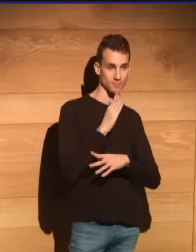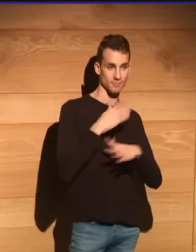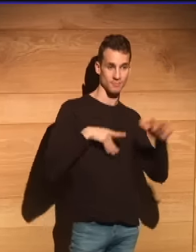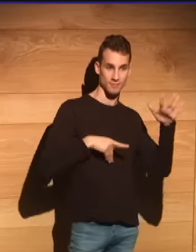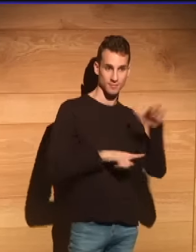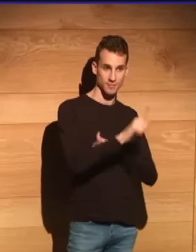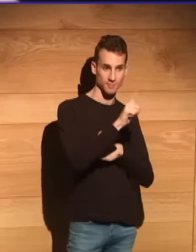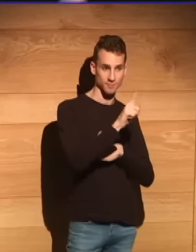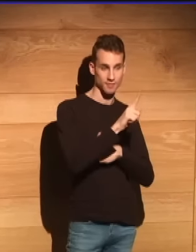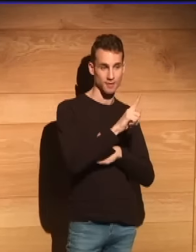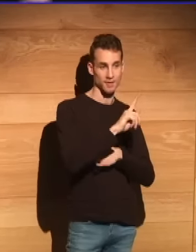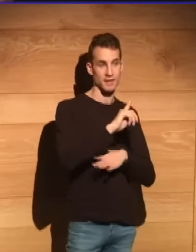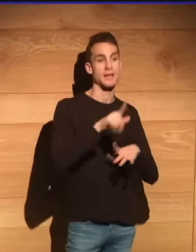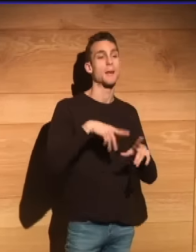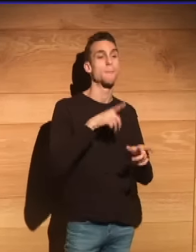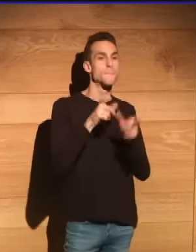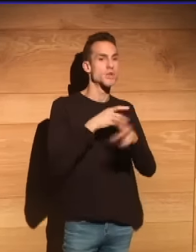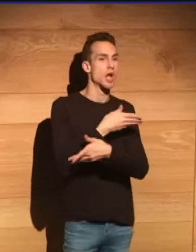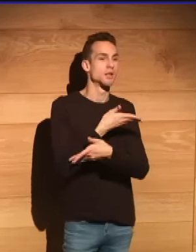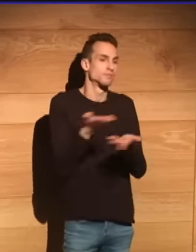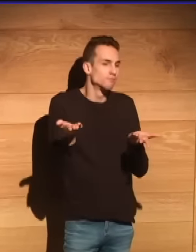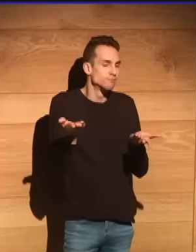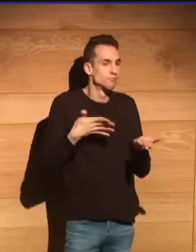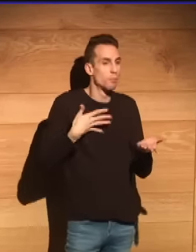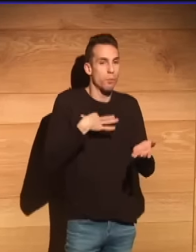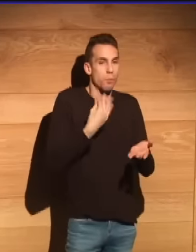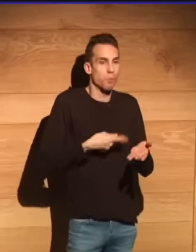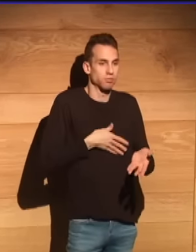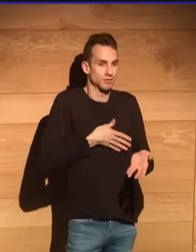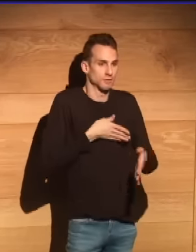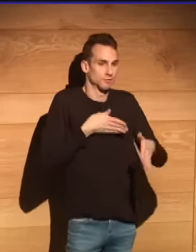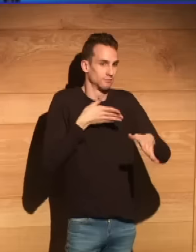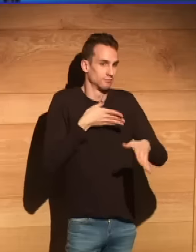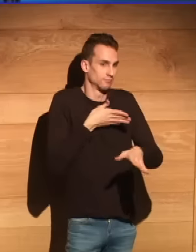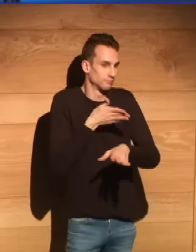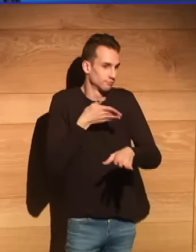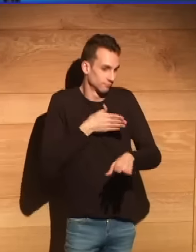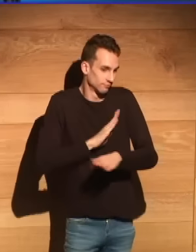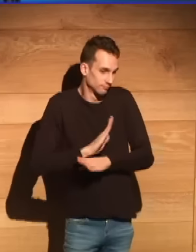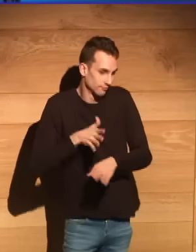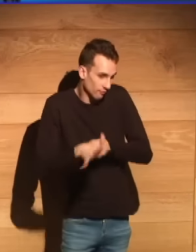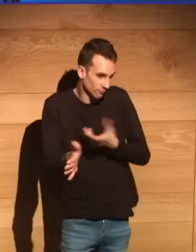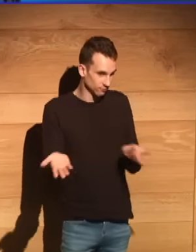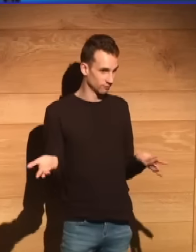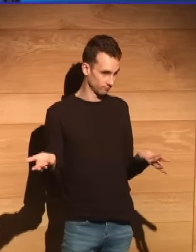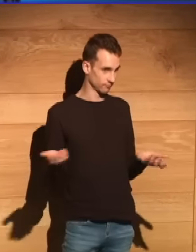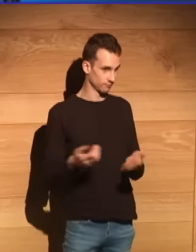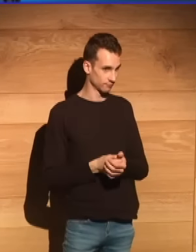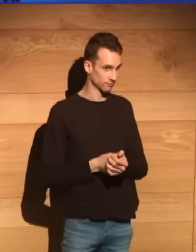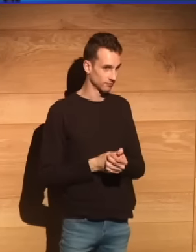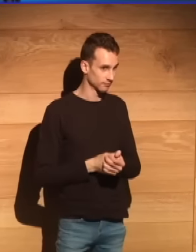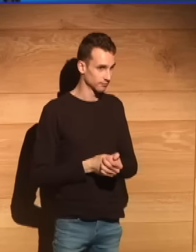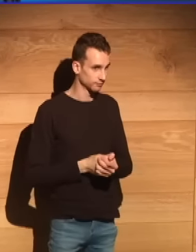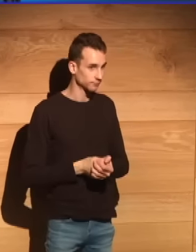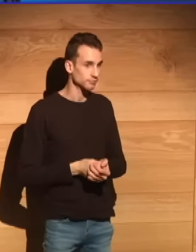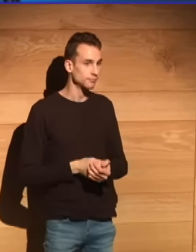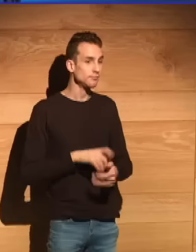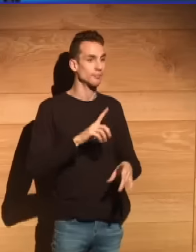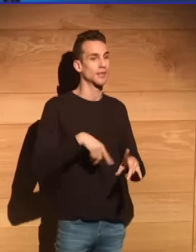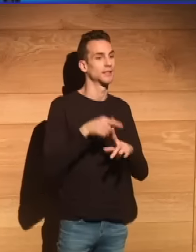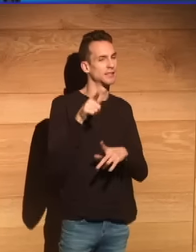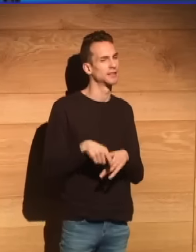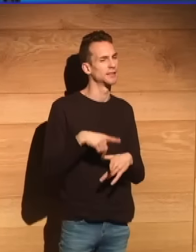llegue a más gente? Lo que van haciendo fundaciones, lo que van haciendo las propias empresas con todo el reskilling y la capacitación de sus